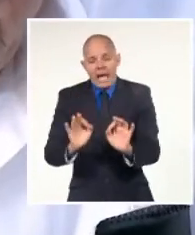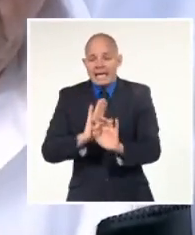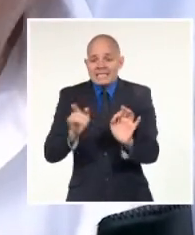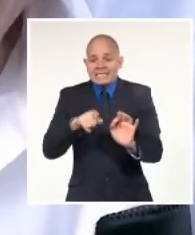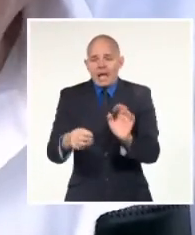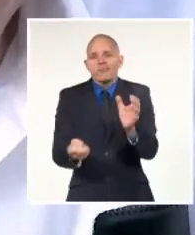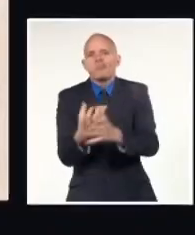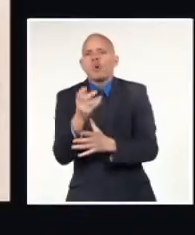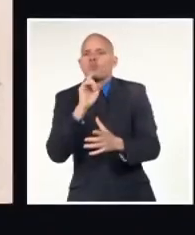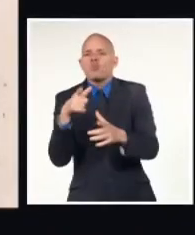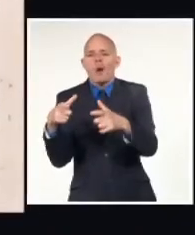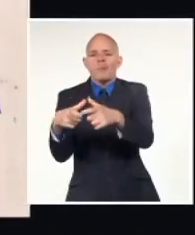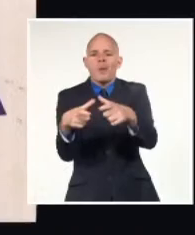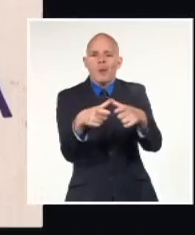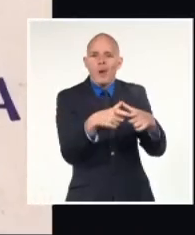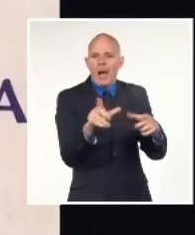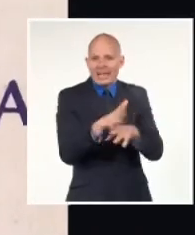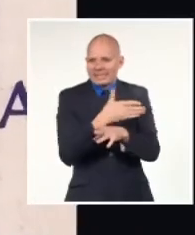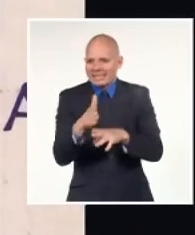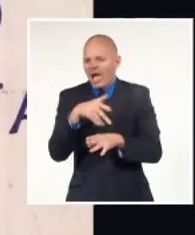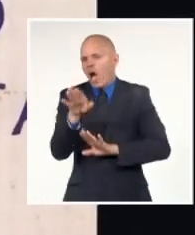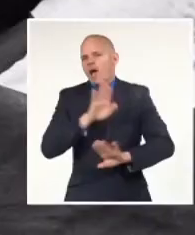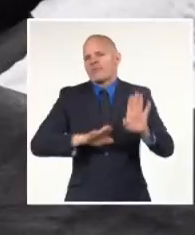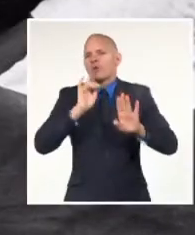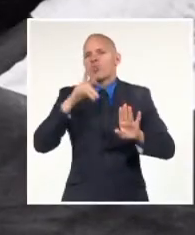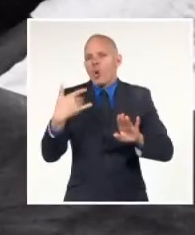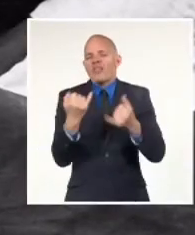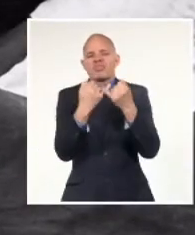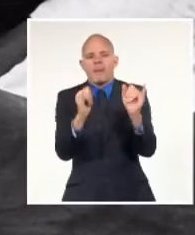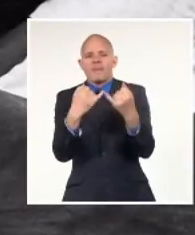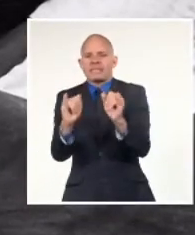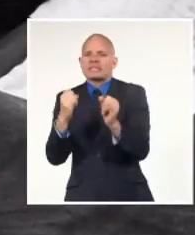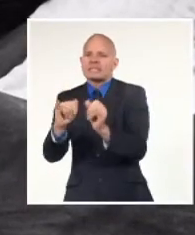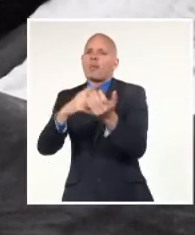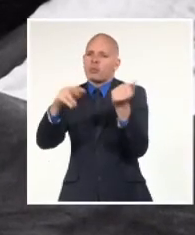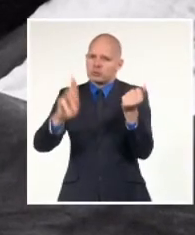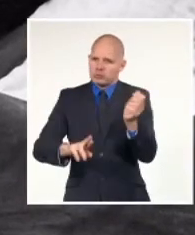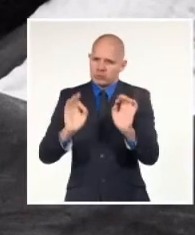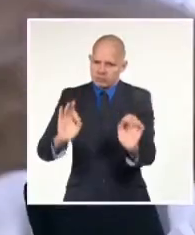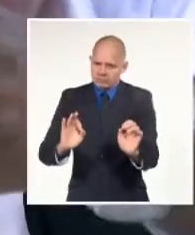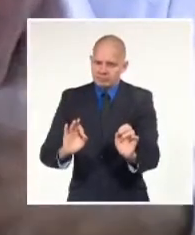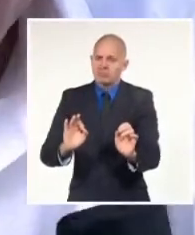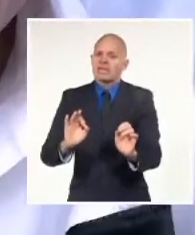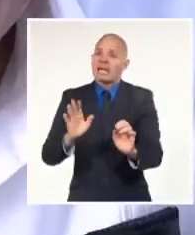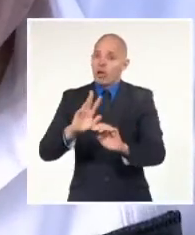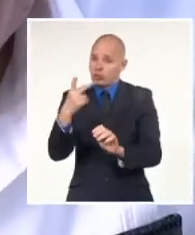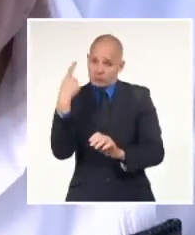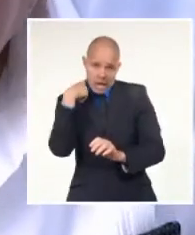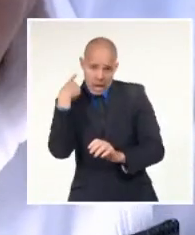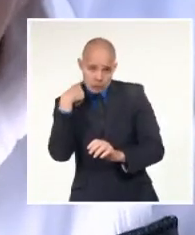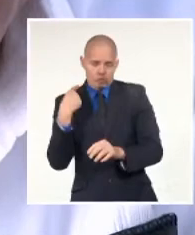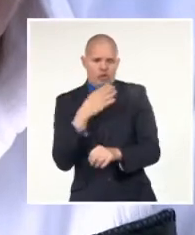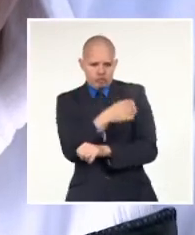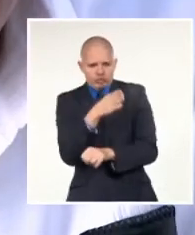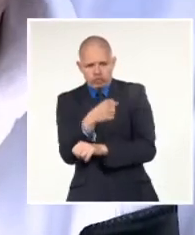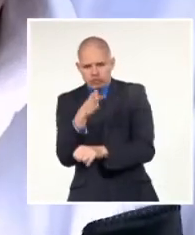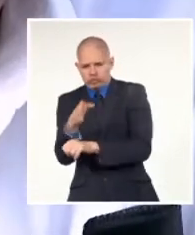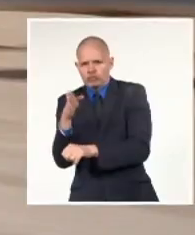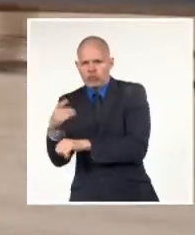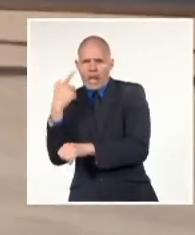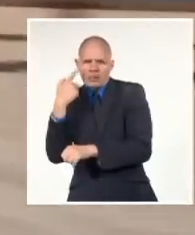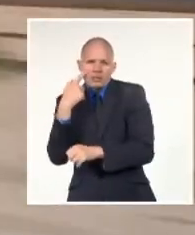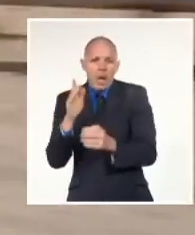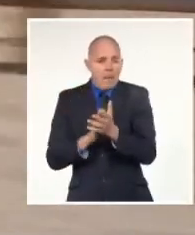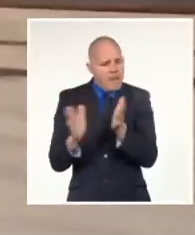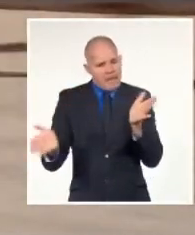unitarios independentistas. Y durante 2 años estuvimos en distintos pueblos y logramos cierta organización.